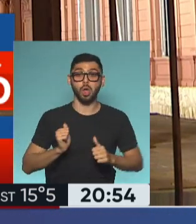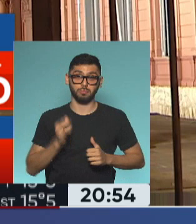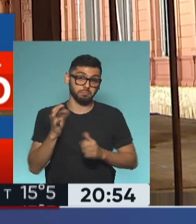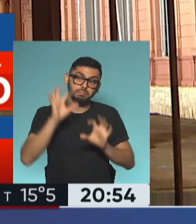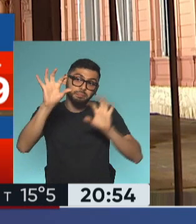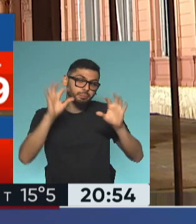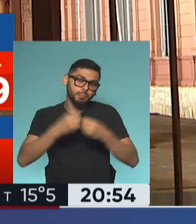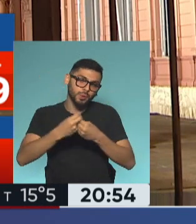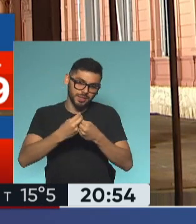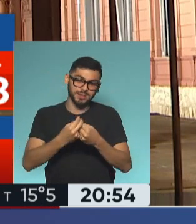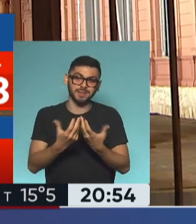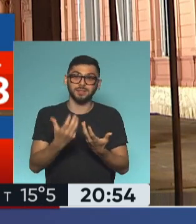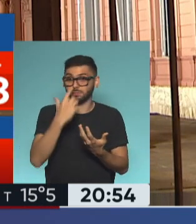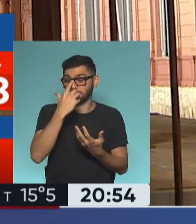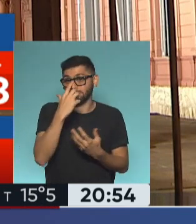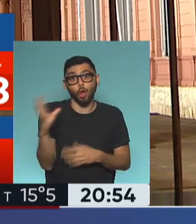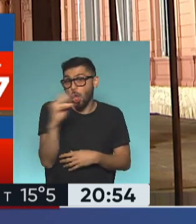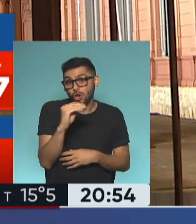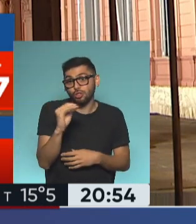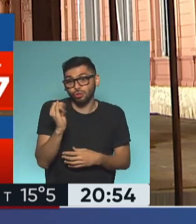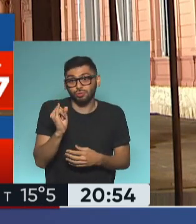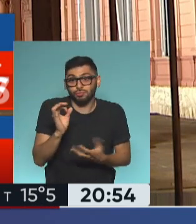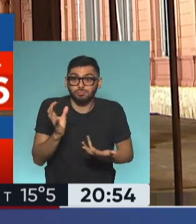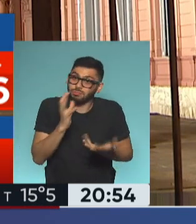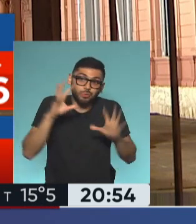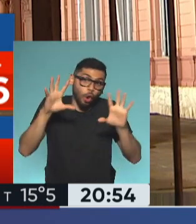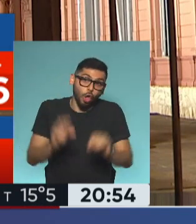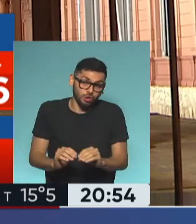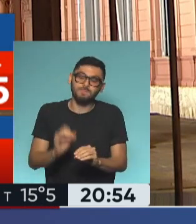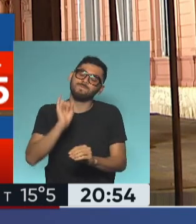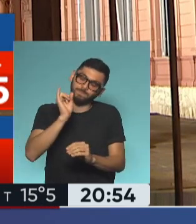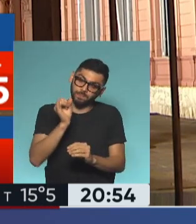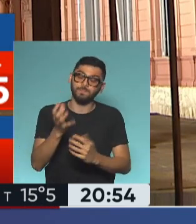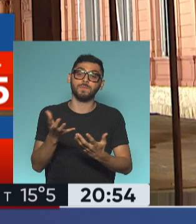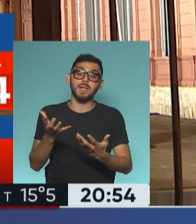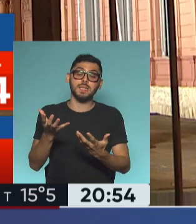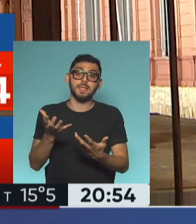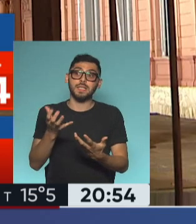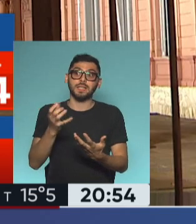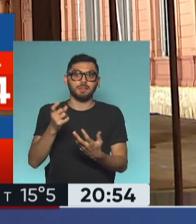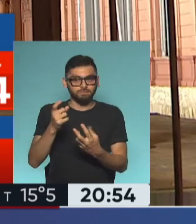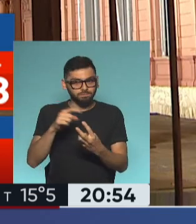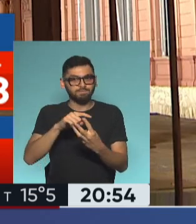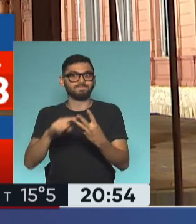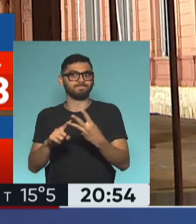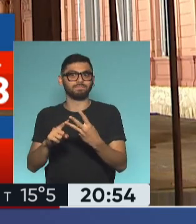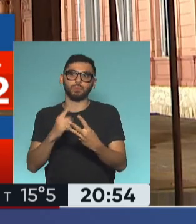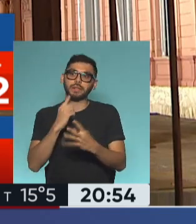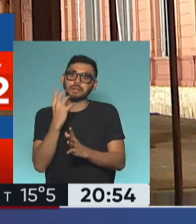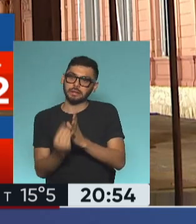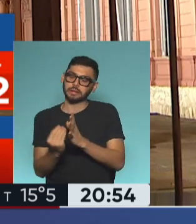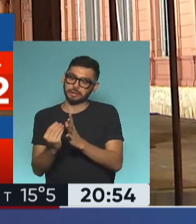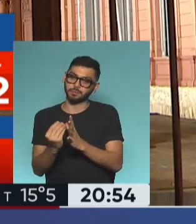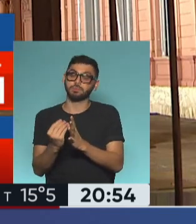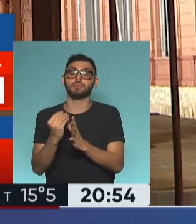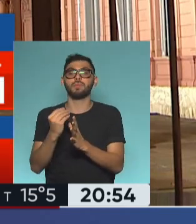montón. Ahí hay un poco de sí, no creo que haya habido uno que no. Así que ahí también hizo especial hincapié en que,